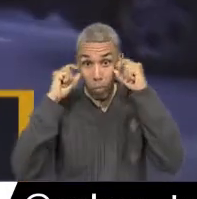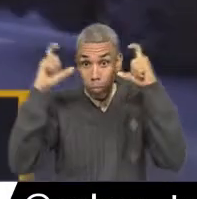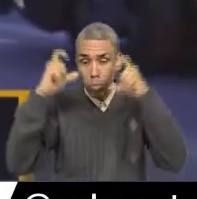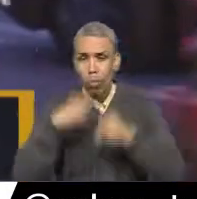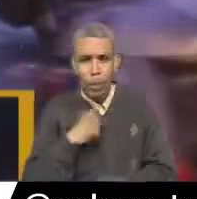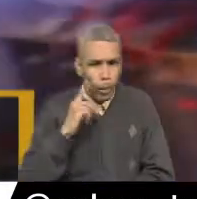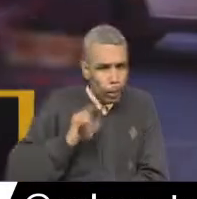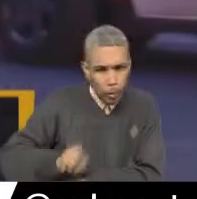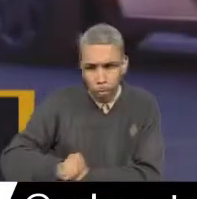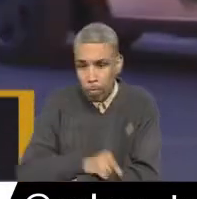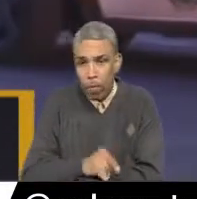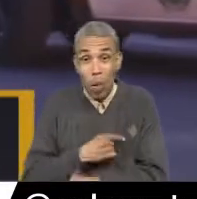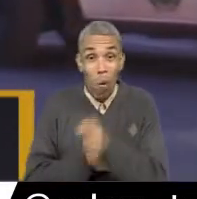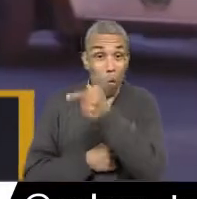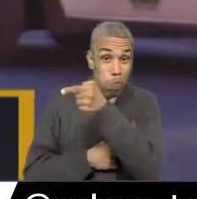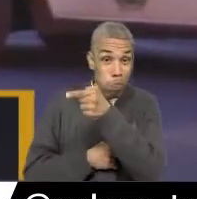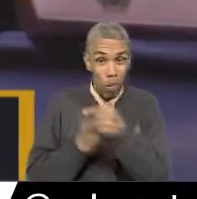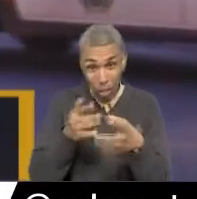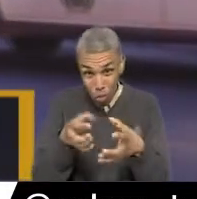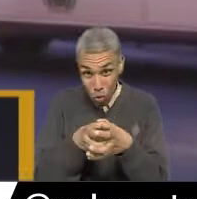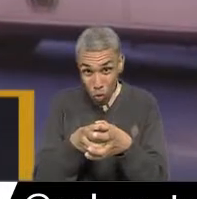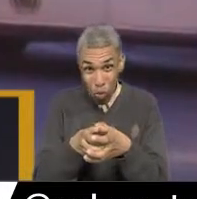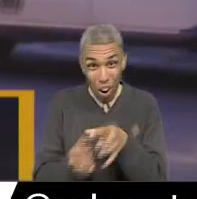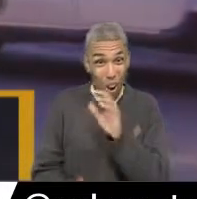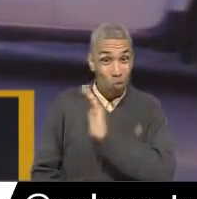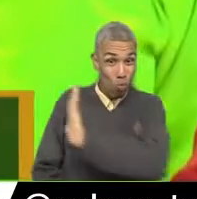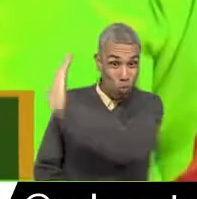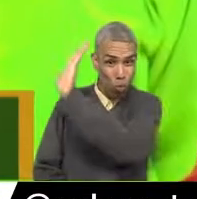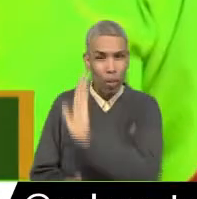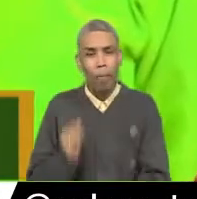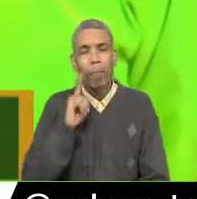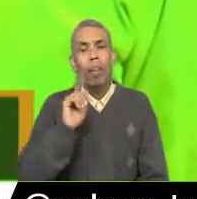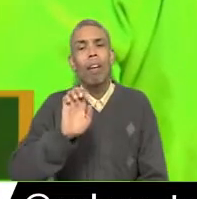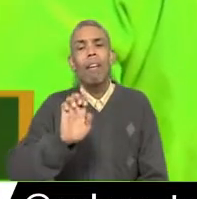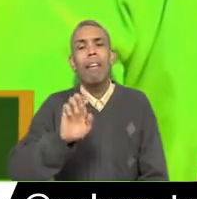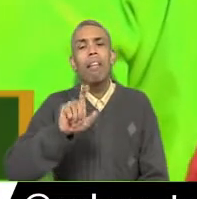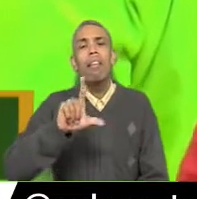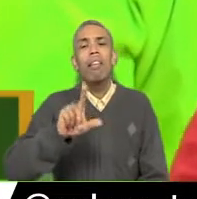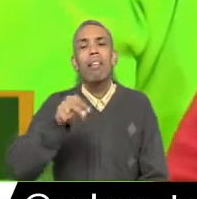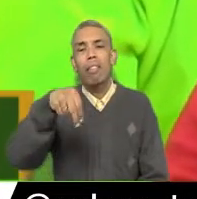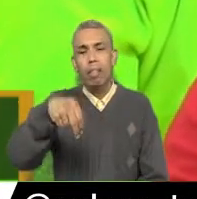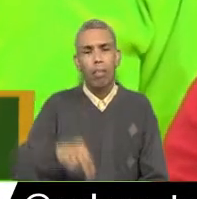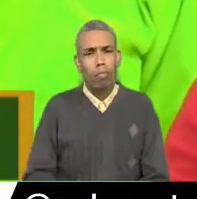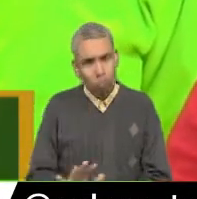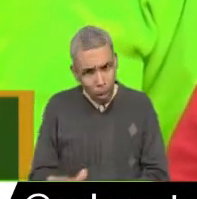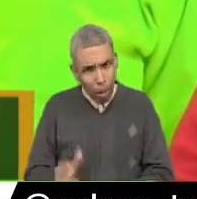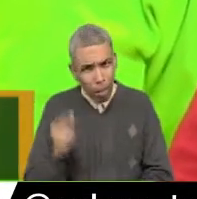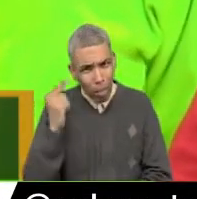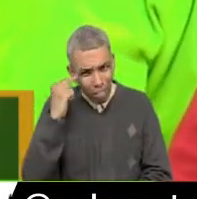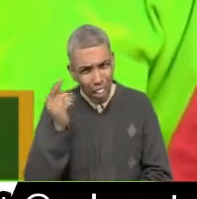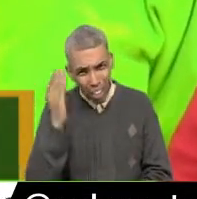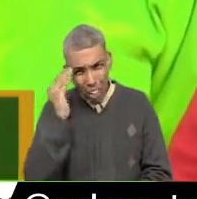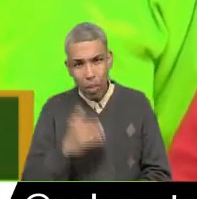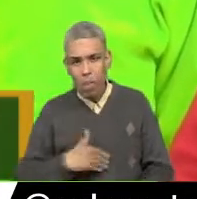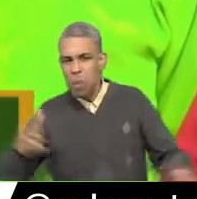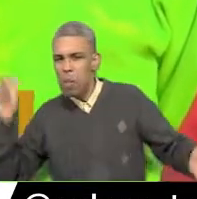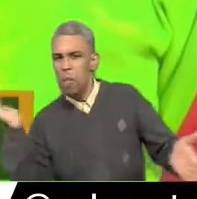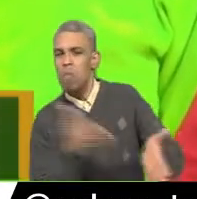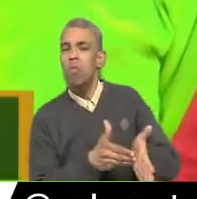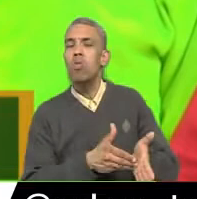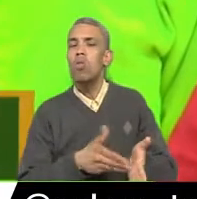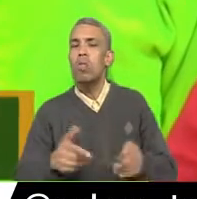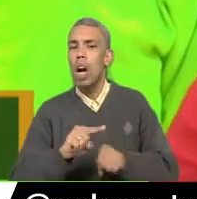directamente el ELN. ¿Ustedes quizás tienen la alerta prendida por el tema de un plan pistola contra los